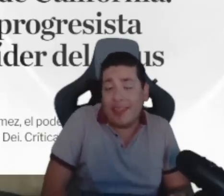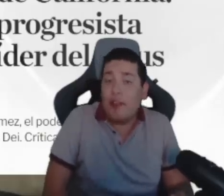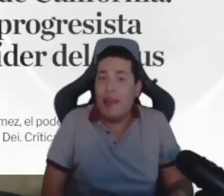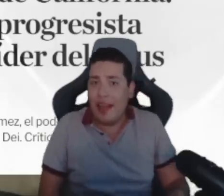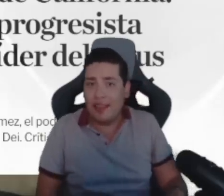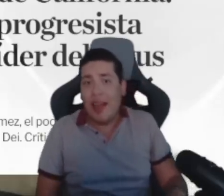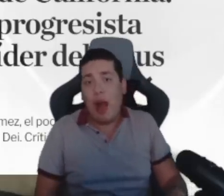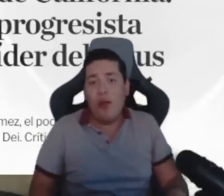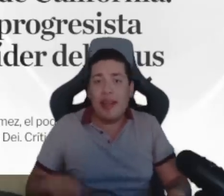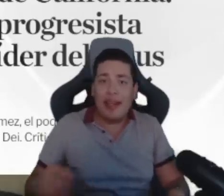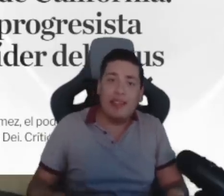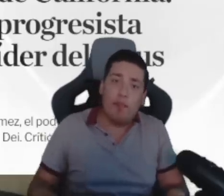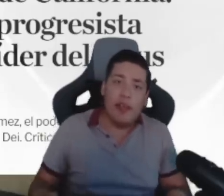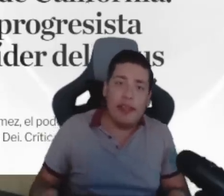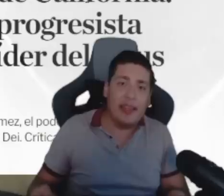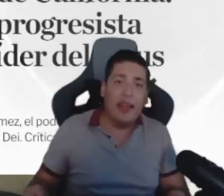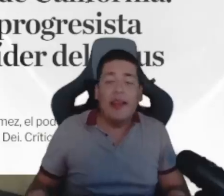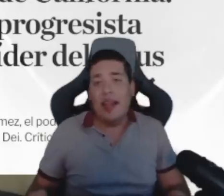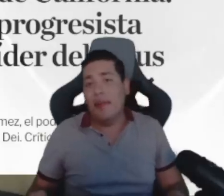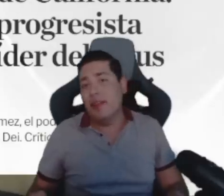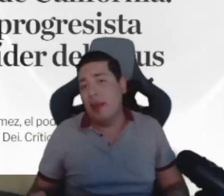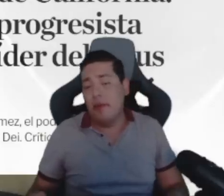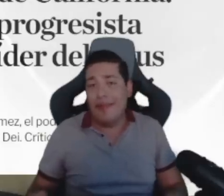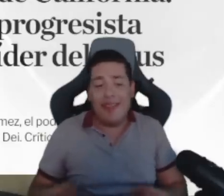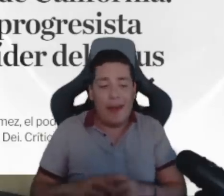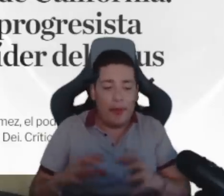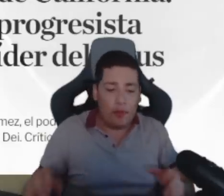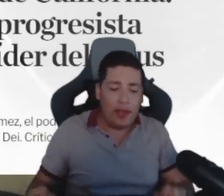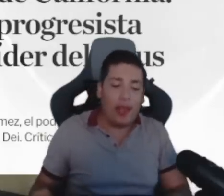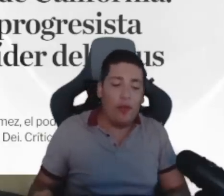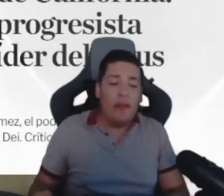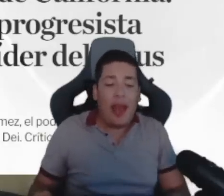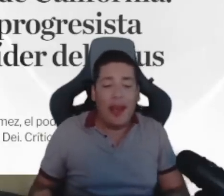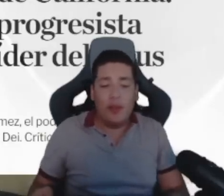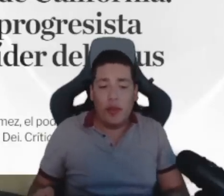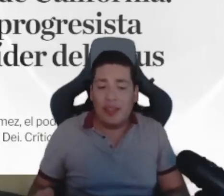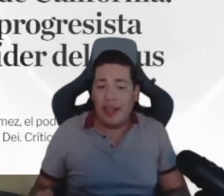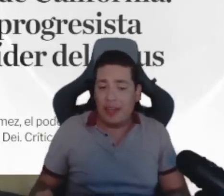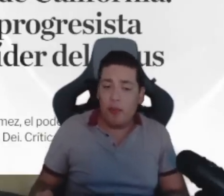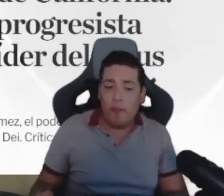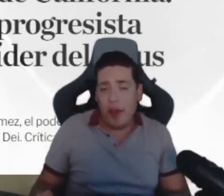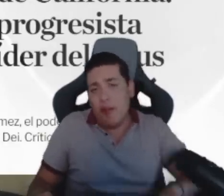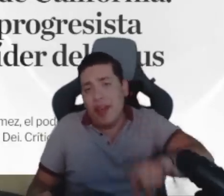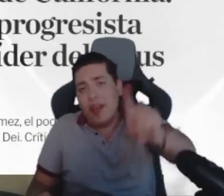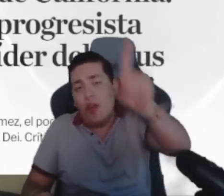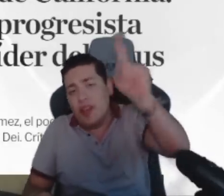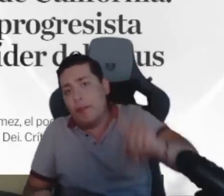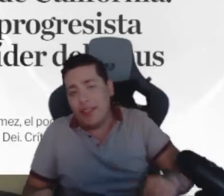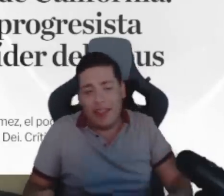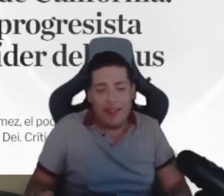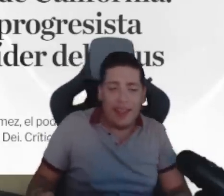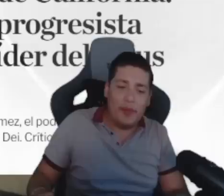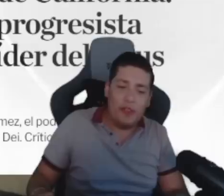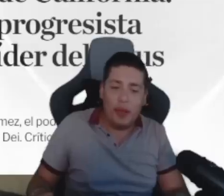y por ser serviles a una clase política que lamentablemente ha perjudicado a nuestra nación. Por ello, el día de hoy,